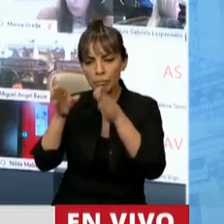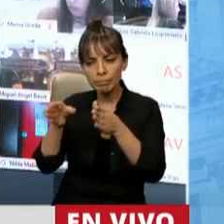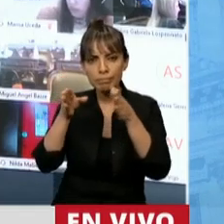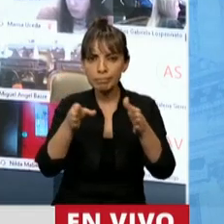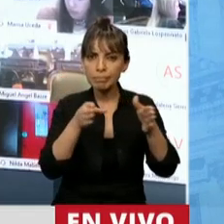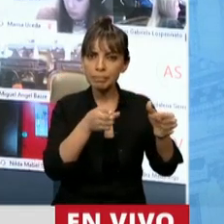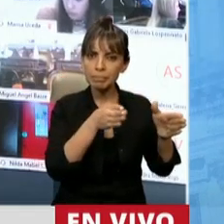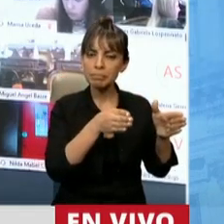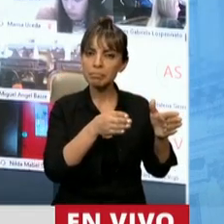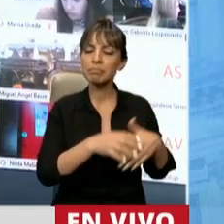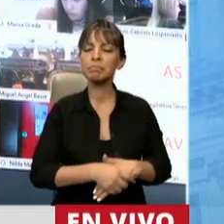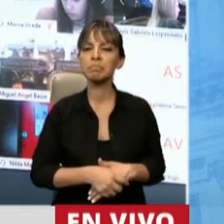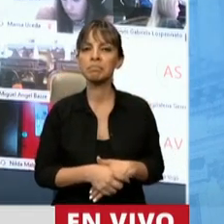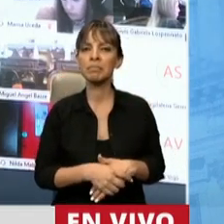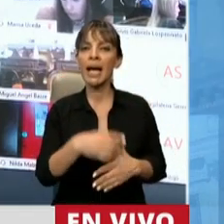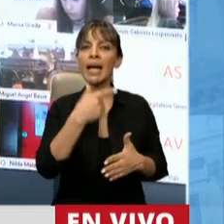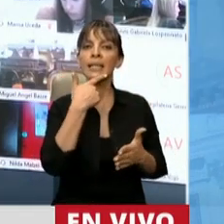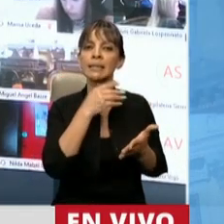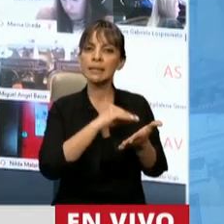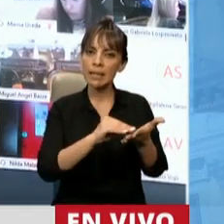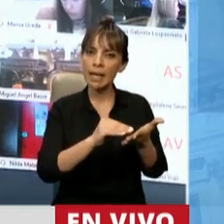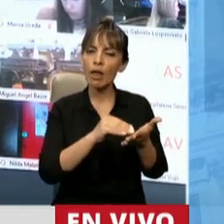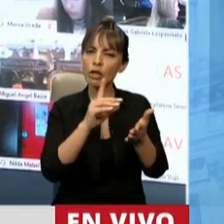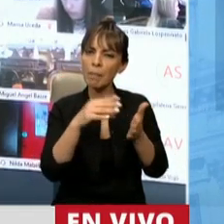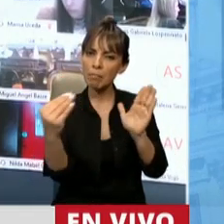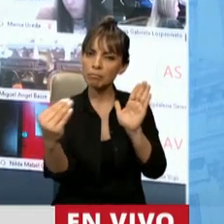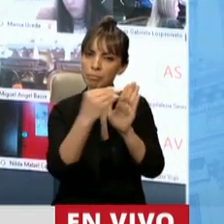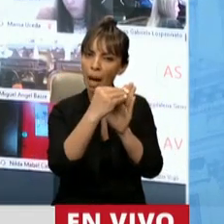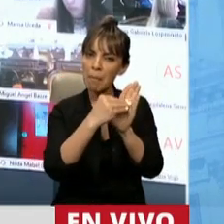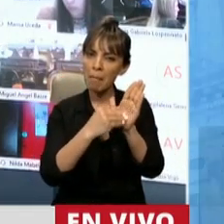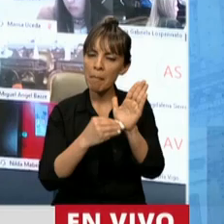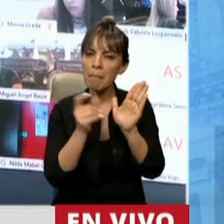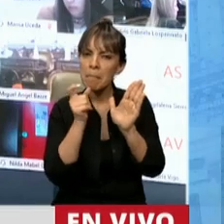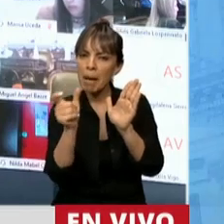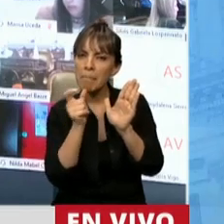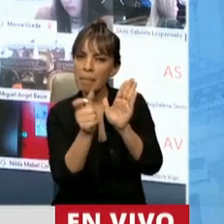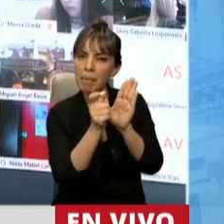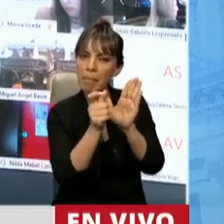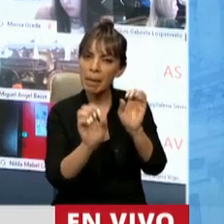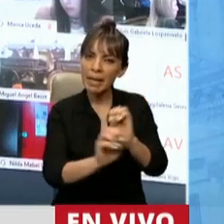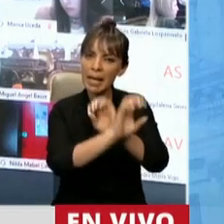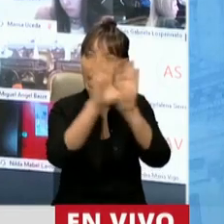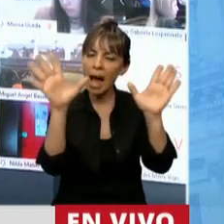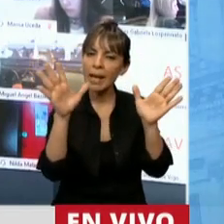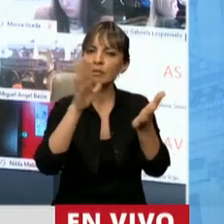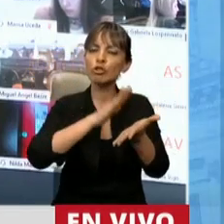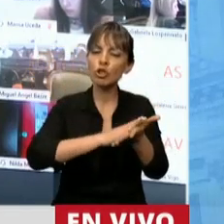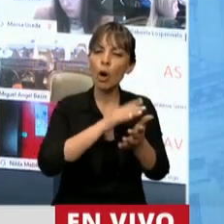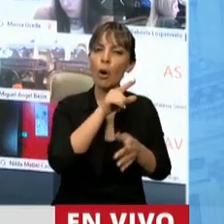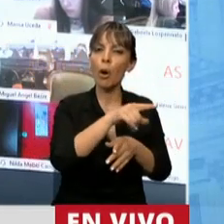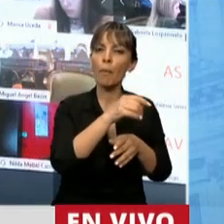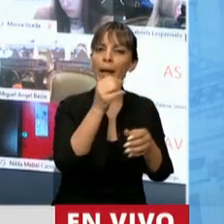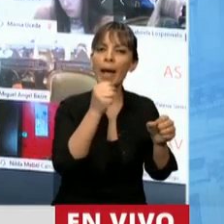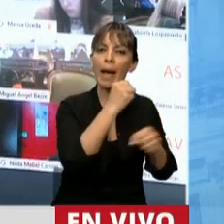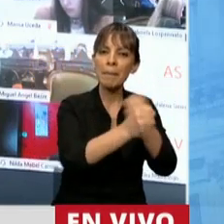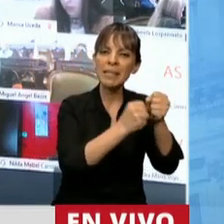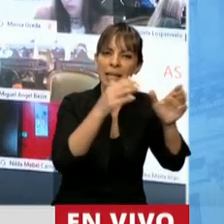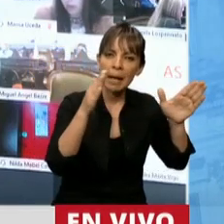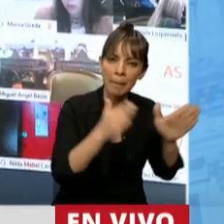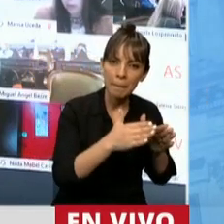especialización, precisó conceptos con respecto a las microempresas, a los